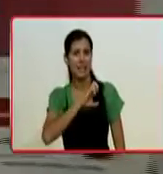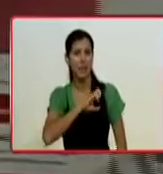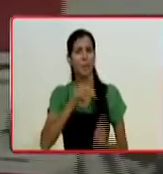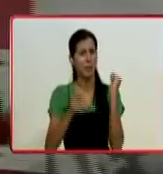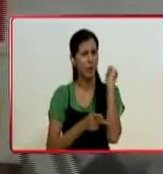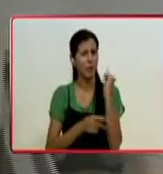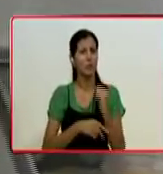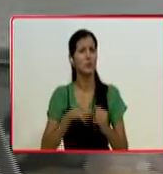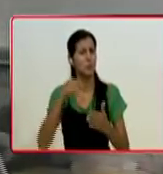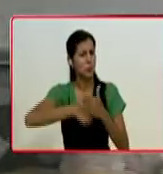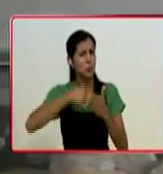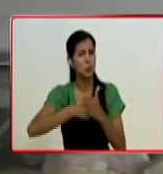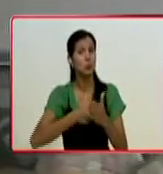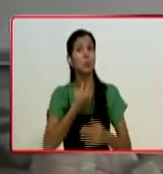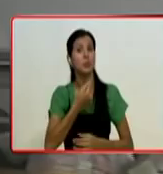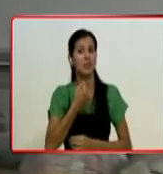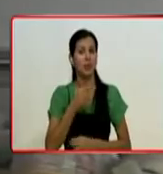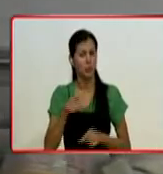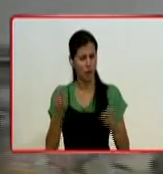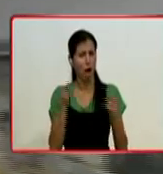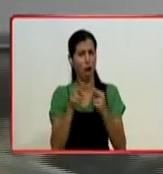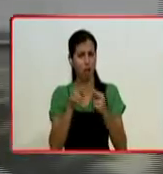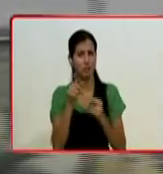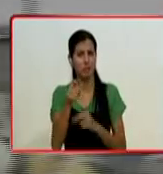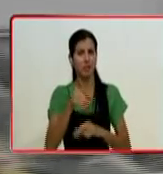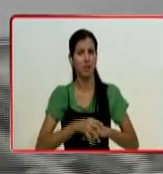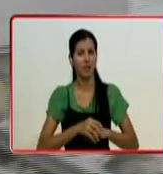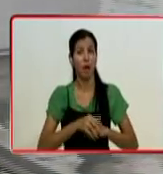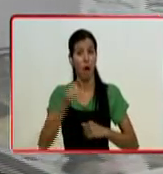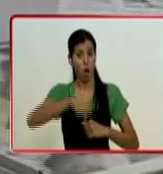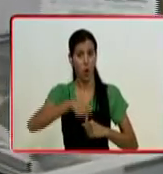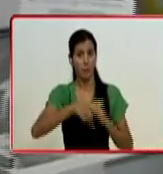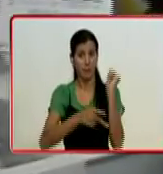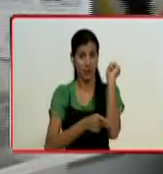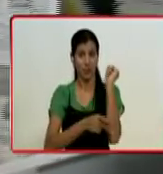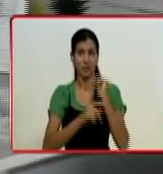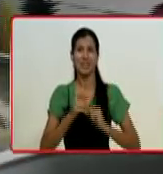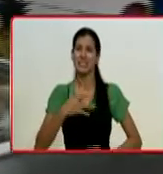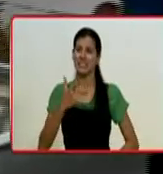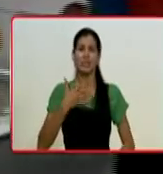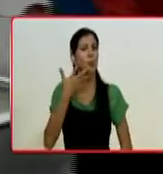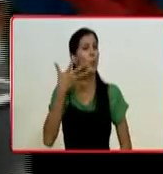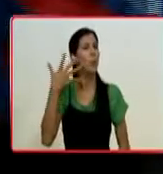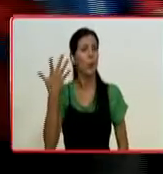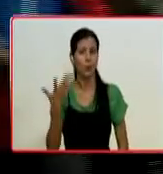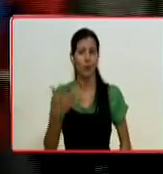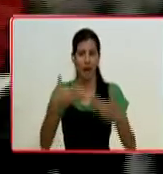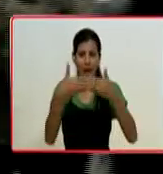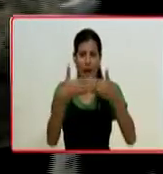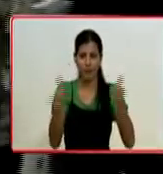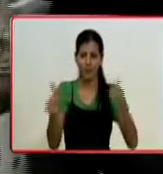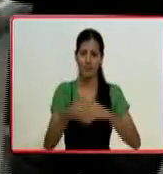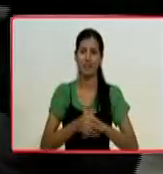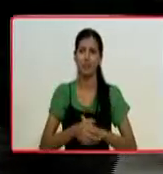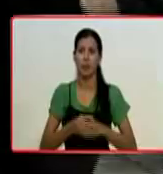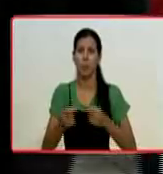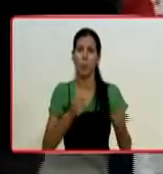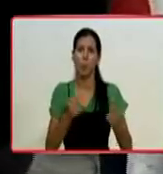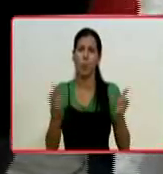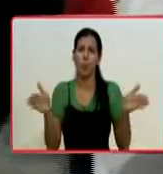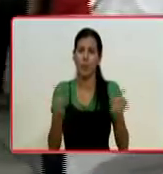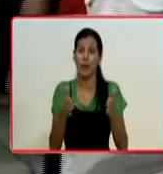bien, una parroquia que hoy puede sentirse orgulloso con la inauguración de este pedemercalito.